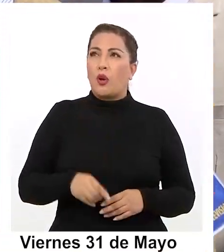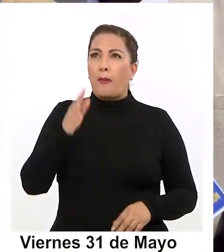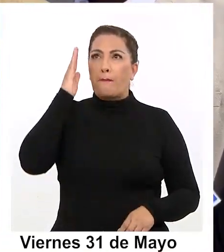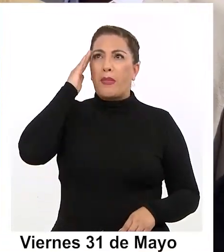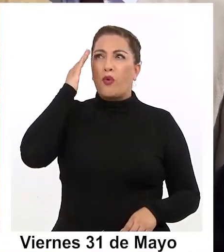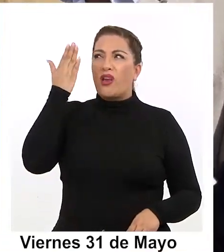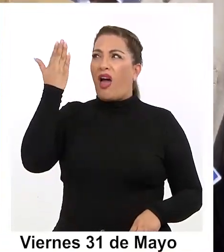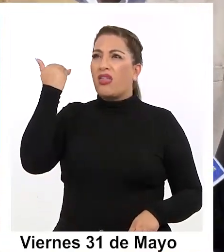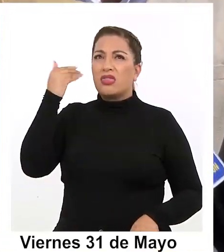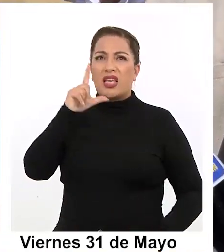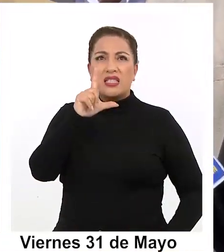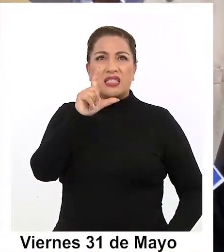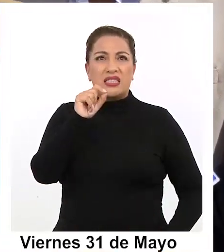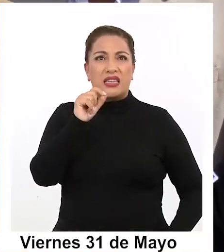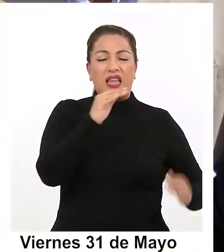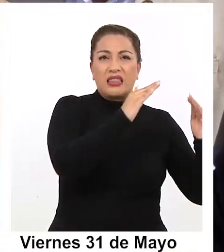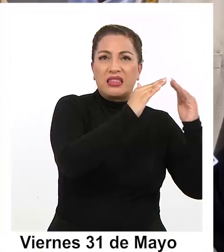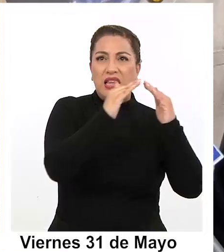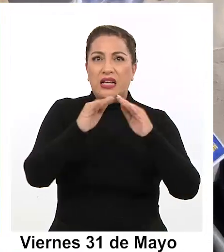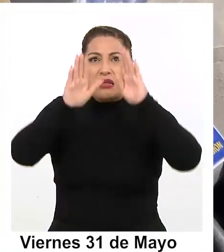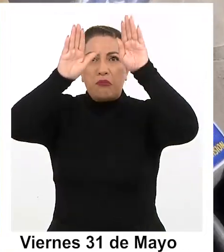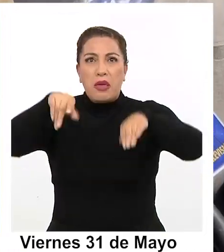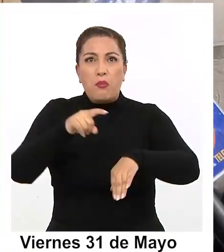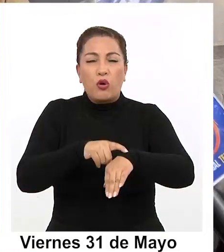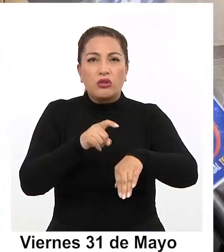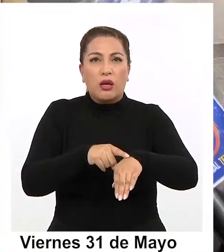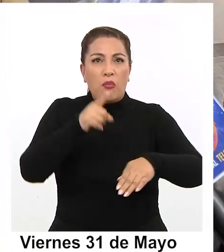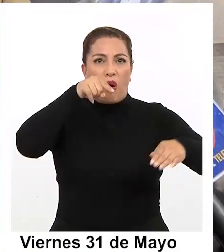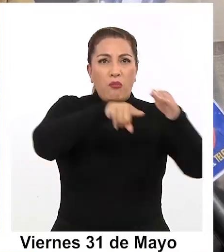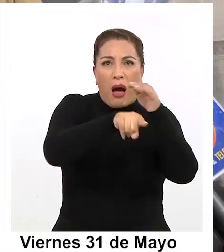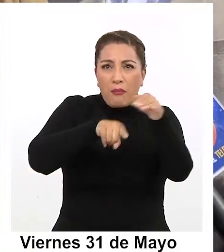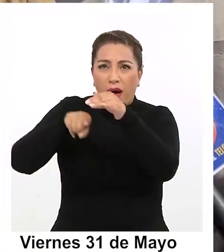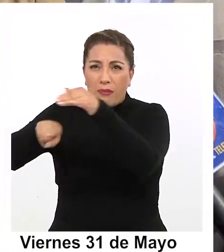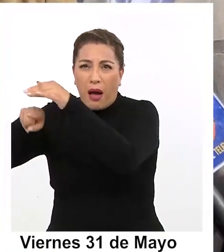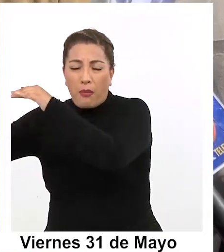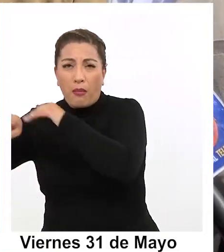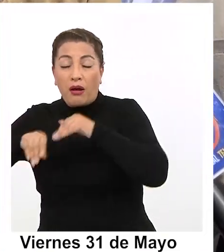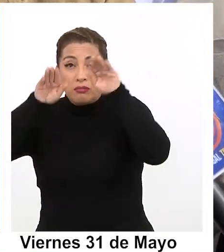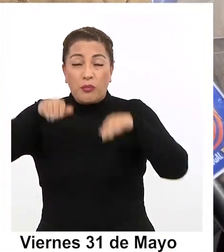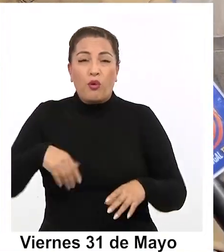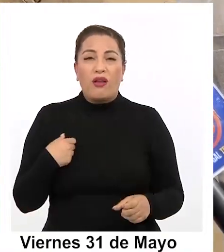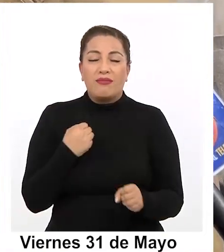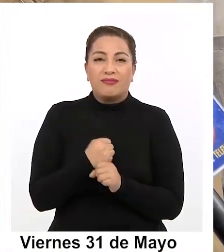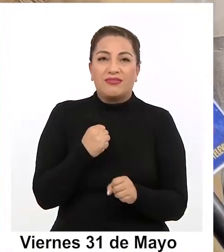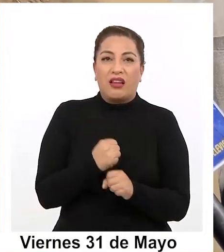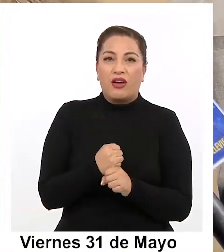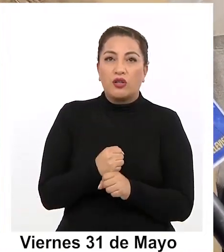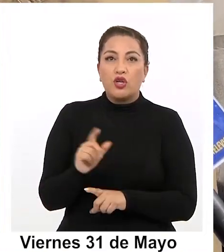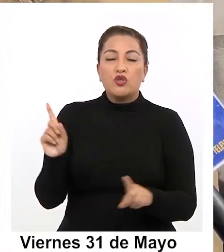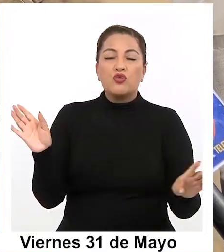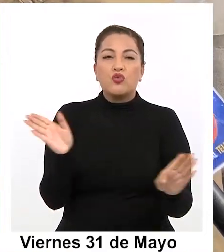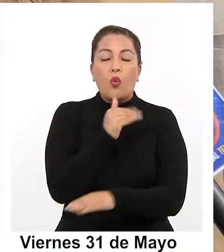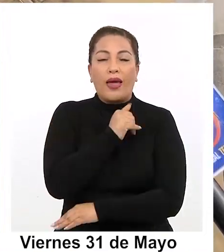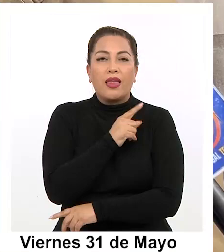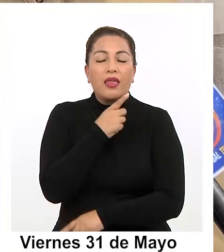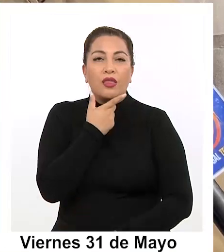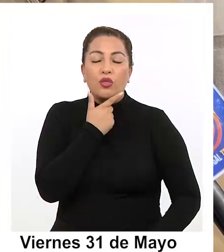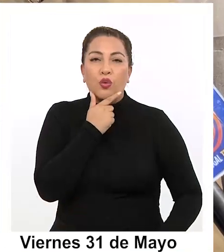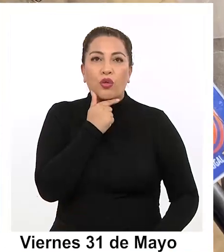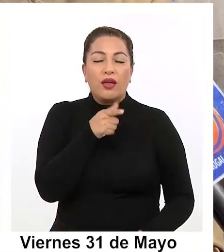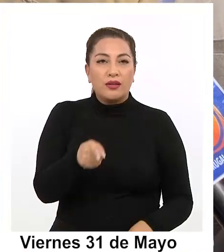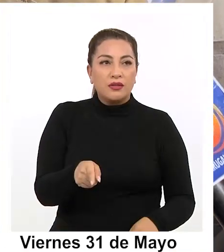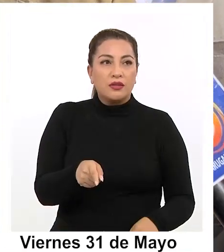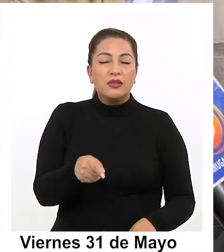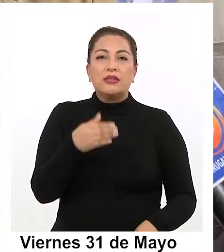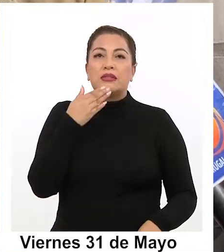que se hayan allanado 70 domicilios de manera simultánea con todo un trabajo logístico para no levantar sospechas de que había una operación en curso